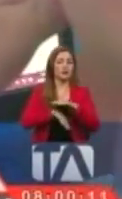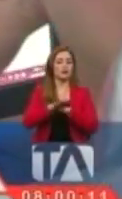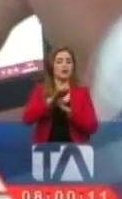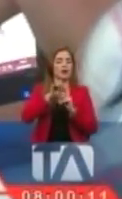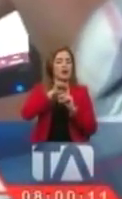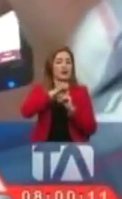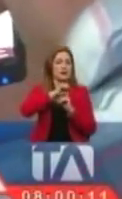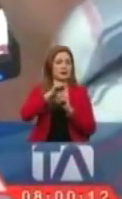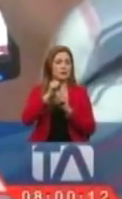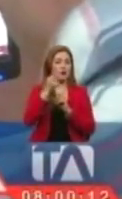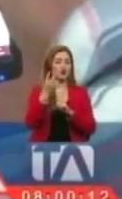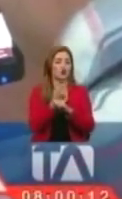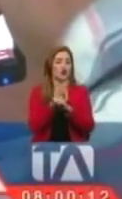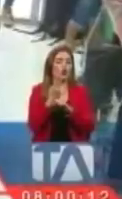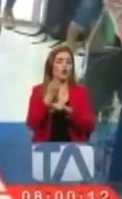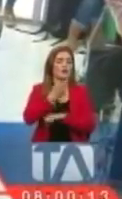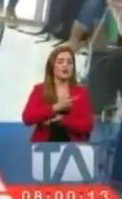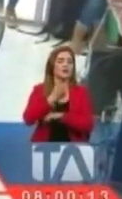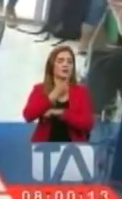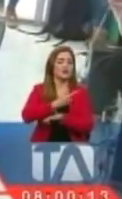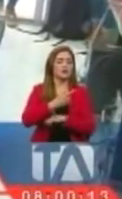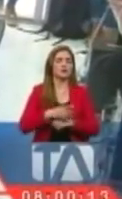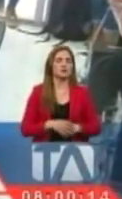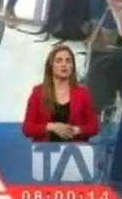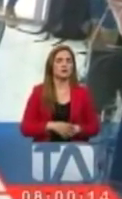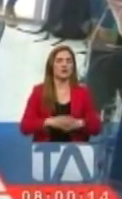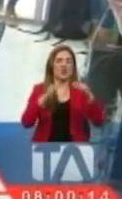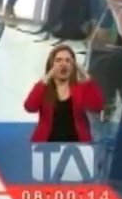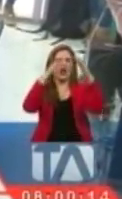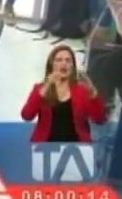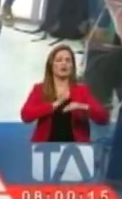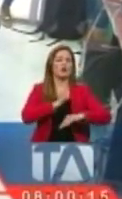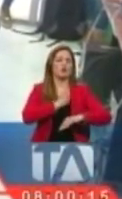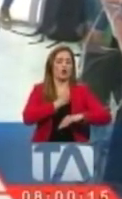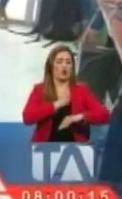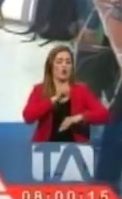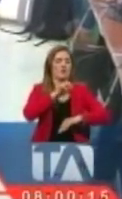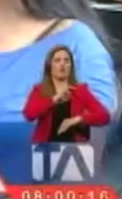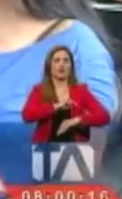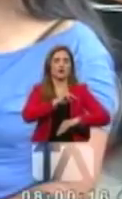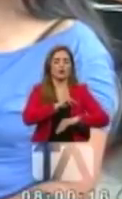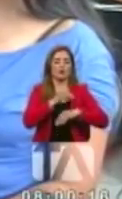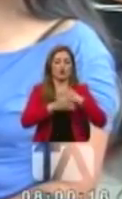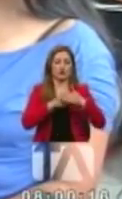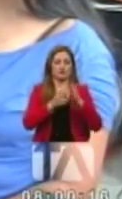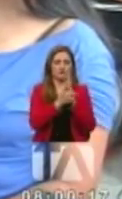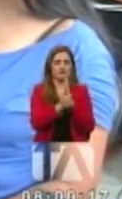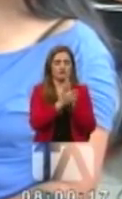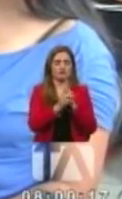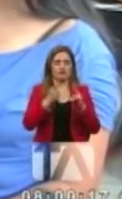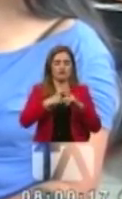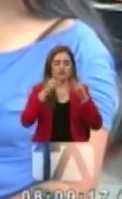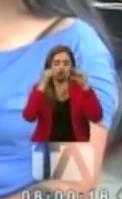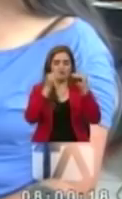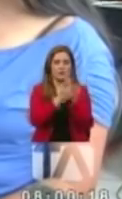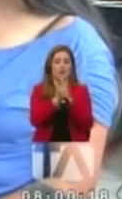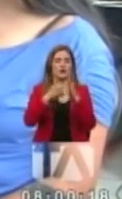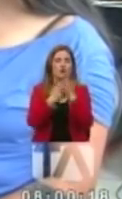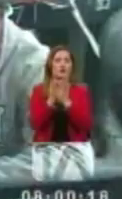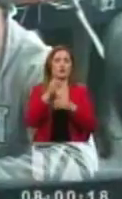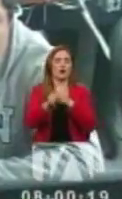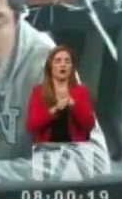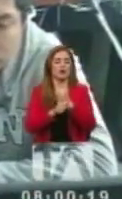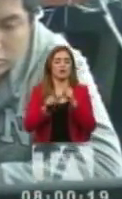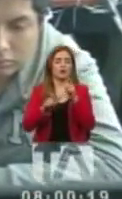al sistema dos horas al día en las casas somos se realizará el proceso de inducción para iniciar un nuevo periodo escolar a